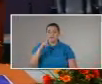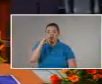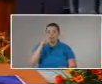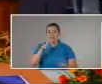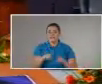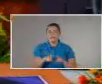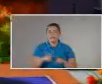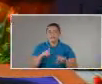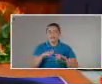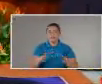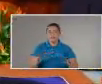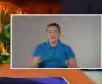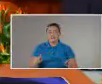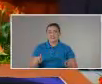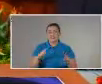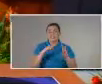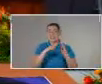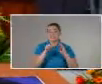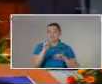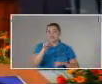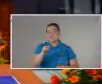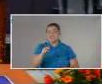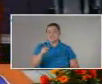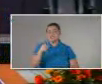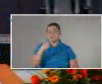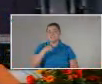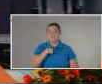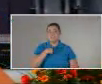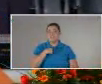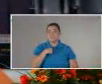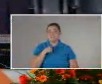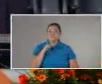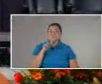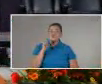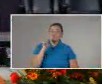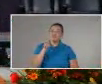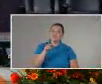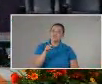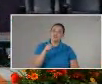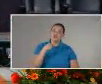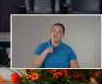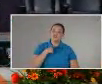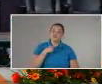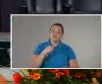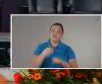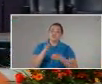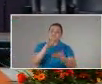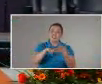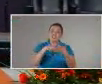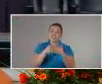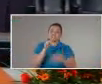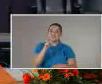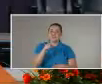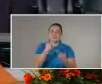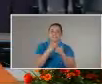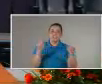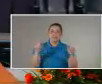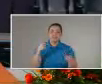única diferencia entre ustedes y yo, dice Pablo, es que yo estoy en la cárcel y ustedes están libres. Y si yo me puedo gozar en la